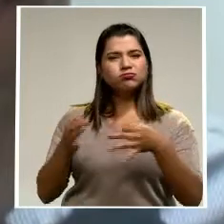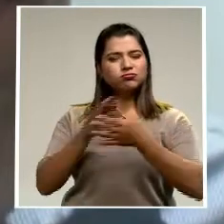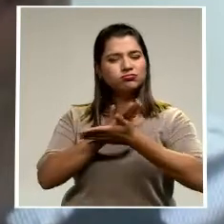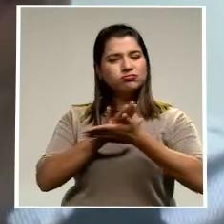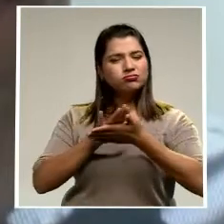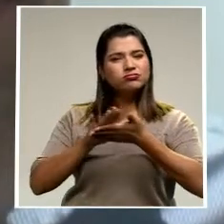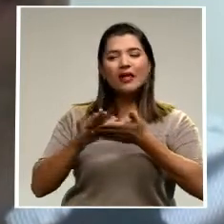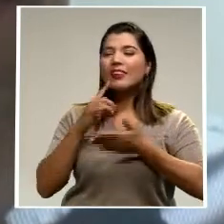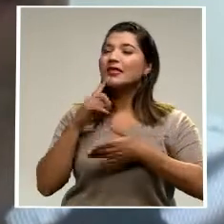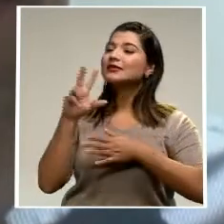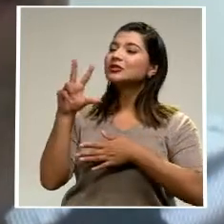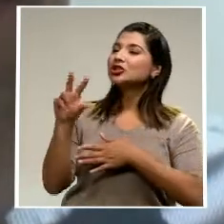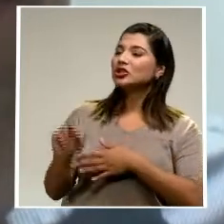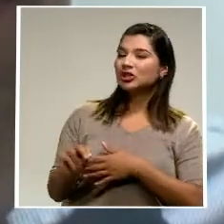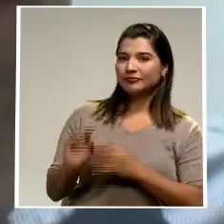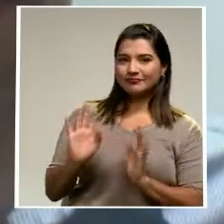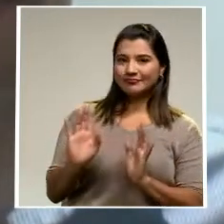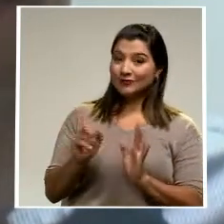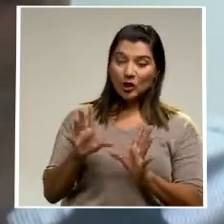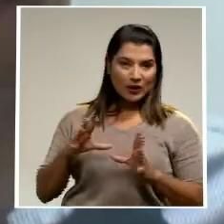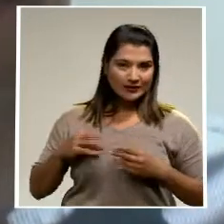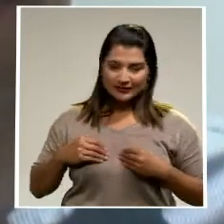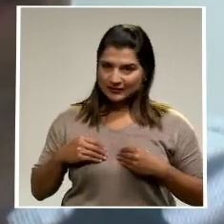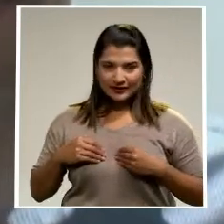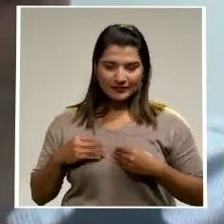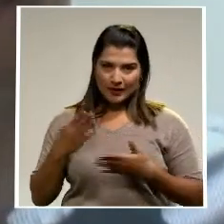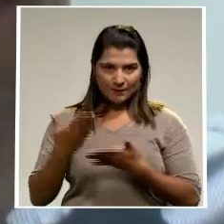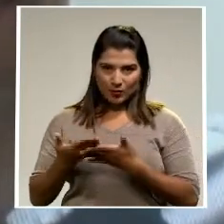pero todo este